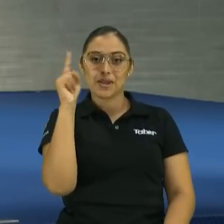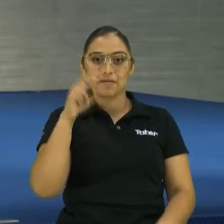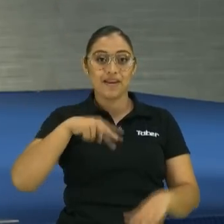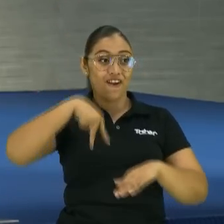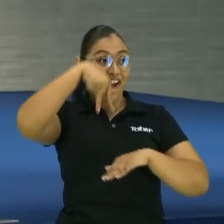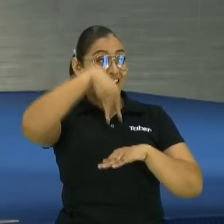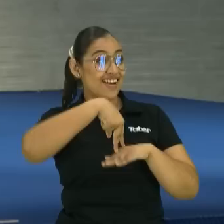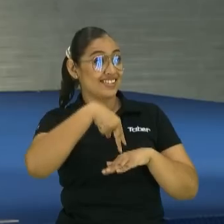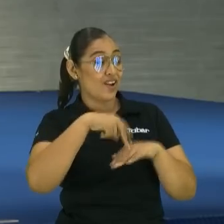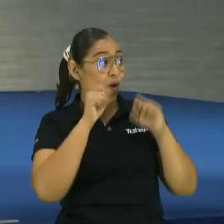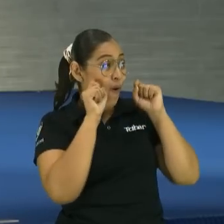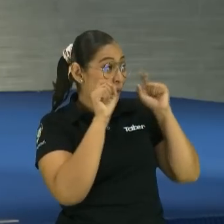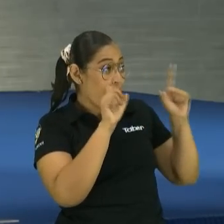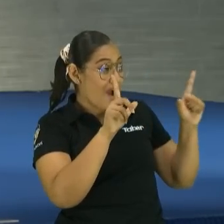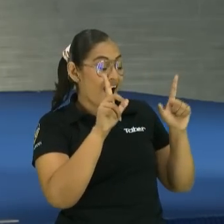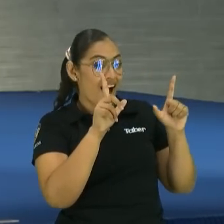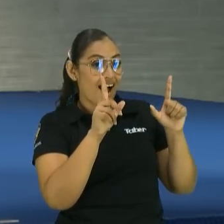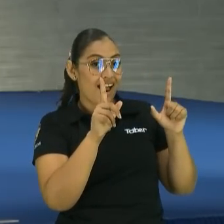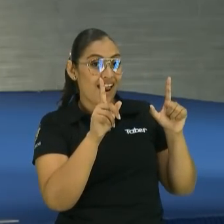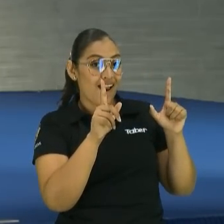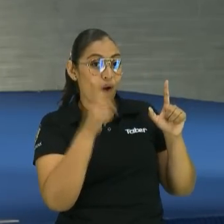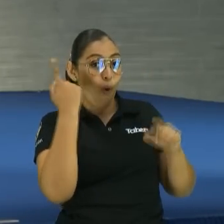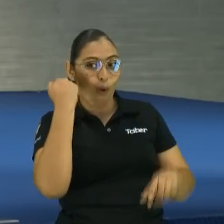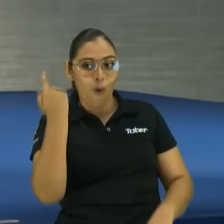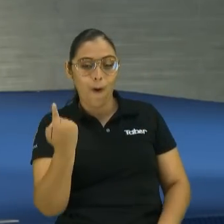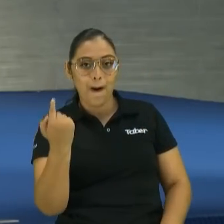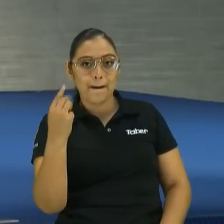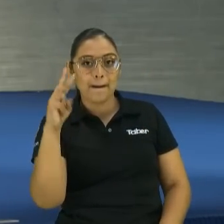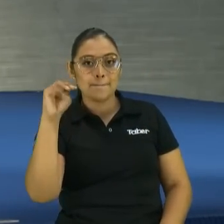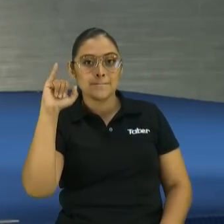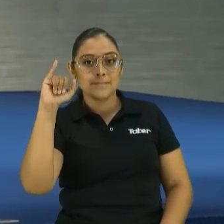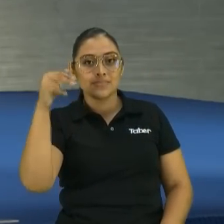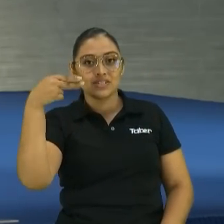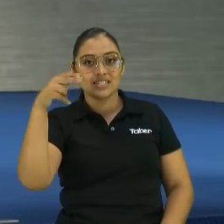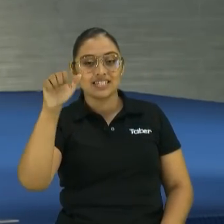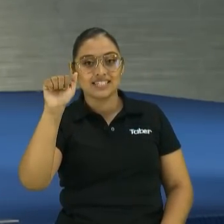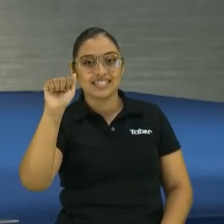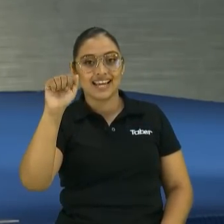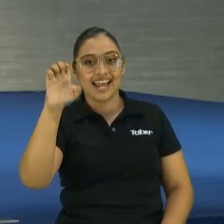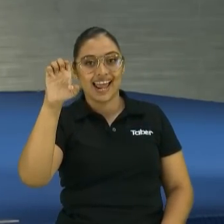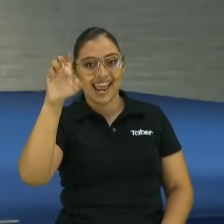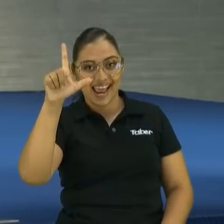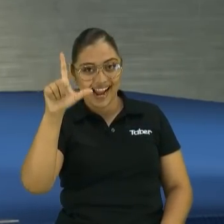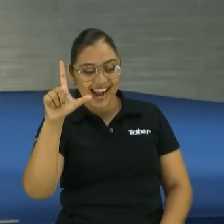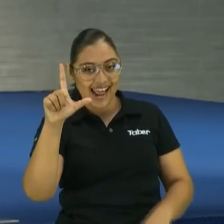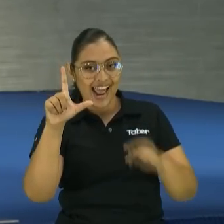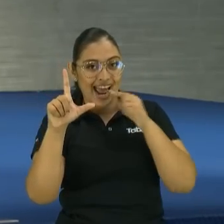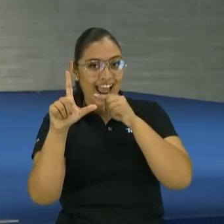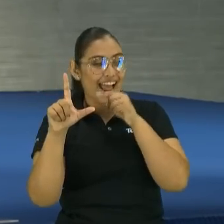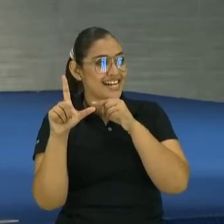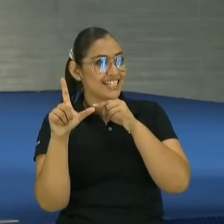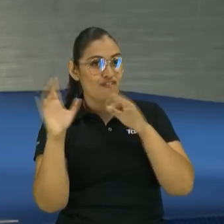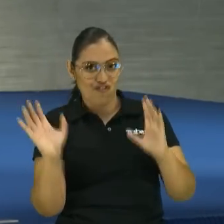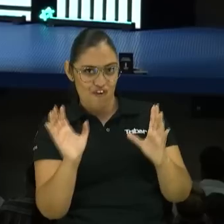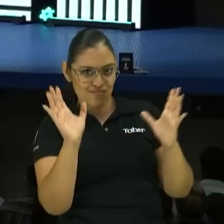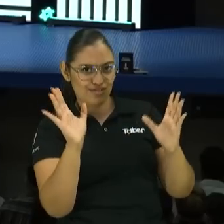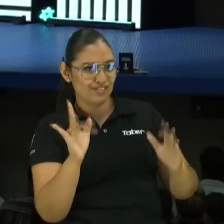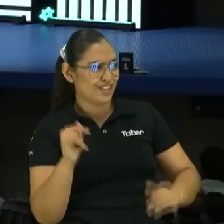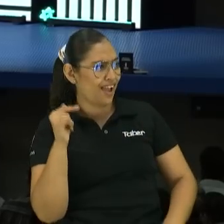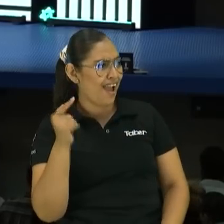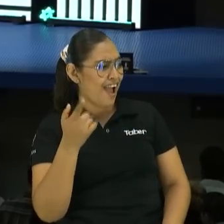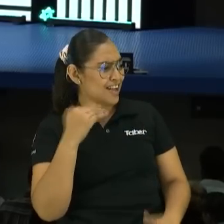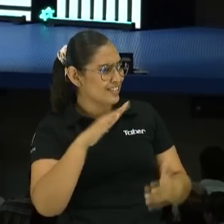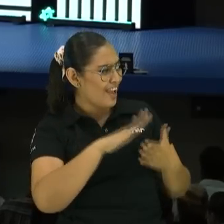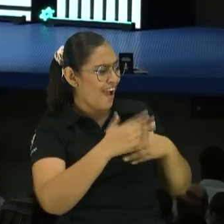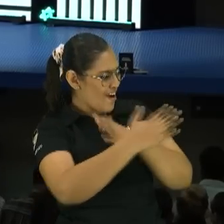y lo abrazó y le dijo te has ganado un millón de dólares y todo mundo y la suegra feliz ni hombre mi muchacho